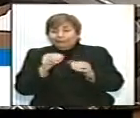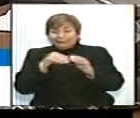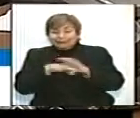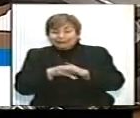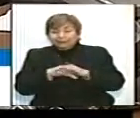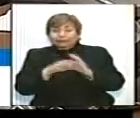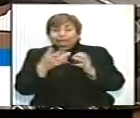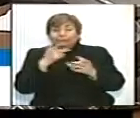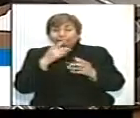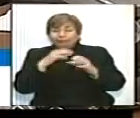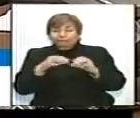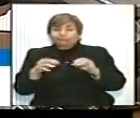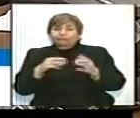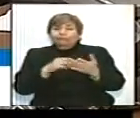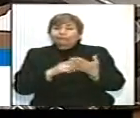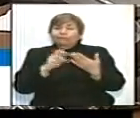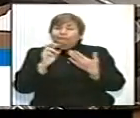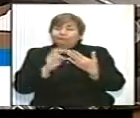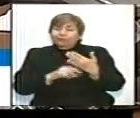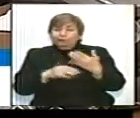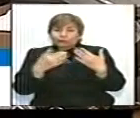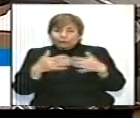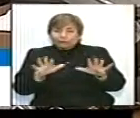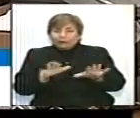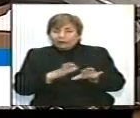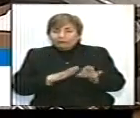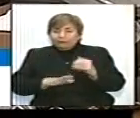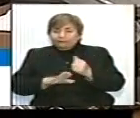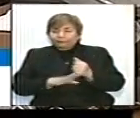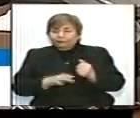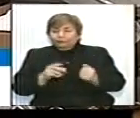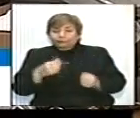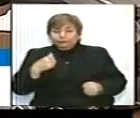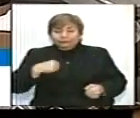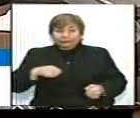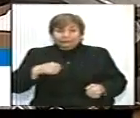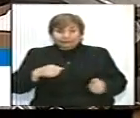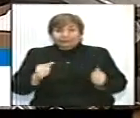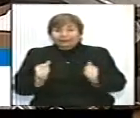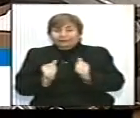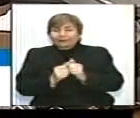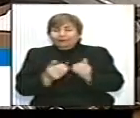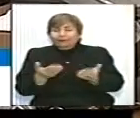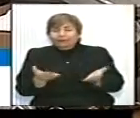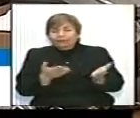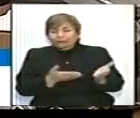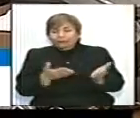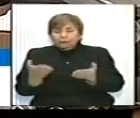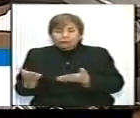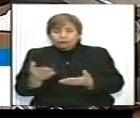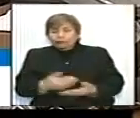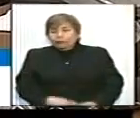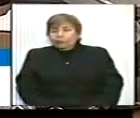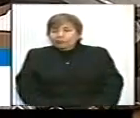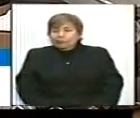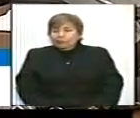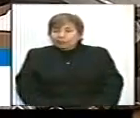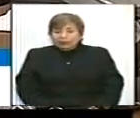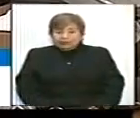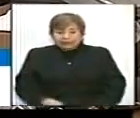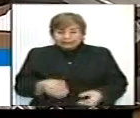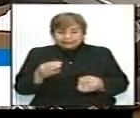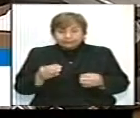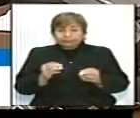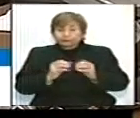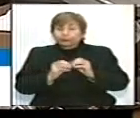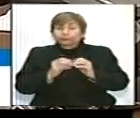proyectos de habilitación urbana y de servicios que fueran a ser ejecutados por la municipalidad puedan construirse a mediano plazo. Justamente esa